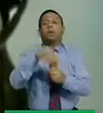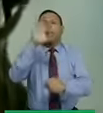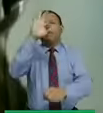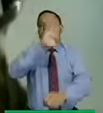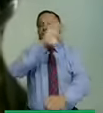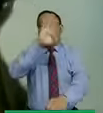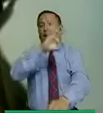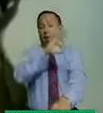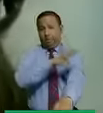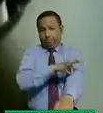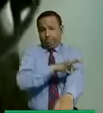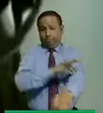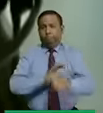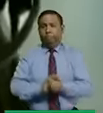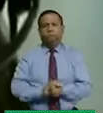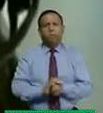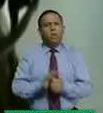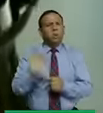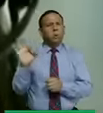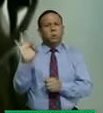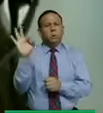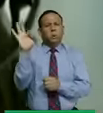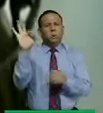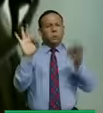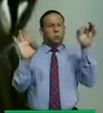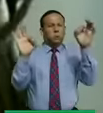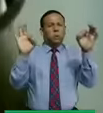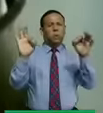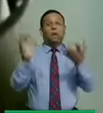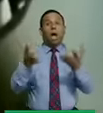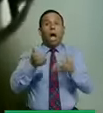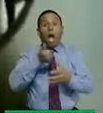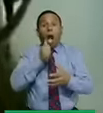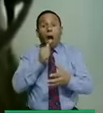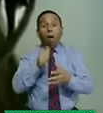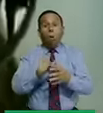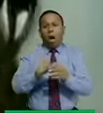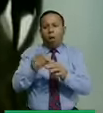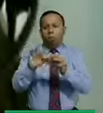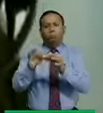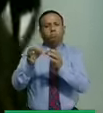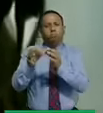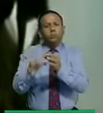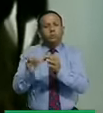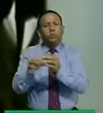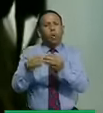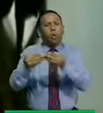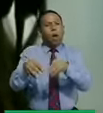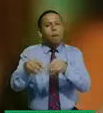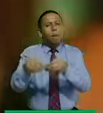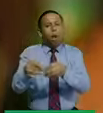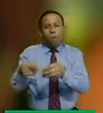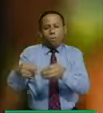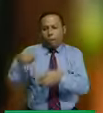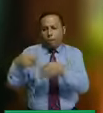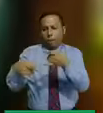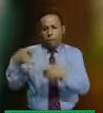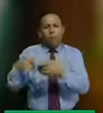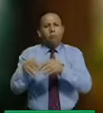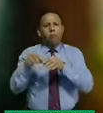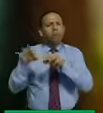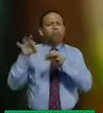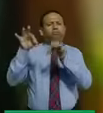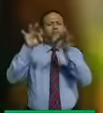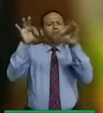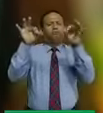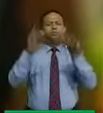Porque los mosquitos tendrán criaderos y con eso podrá dar la transmisión. La Organización Panamericana